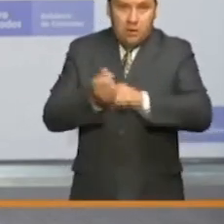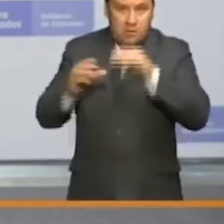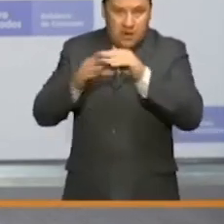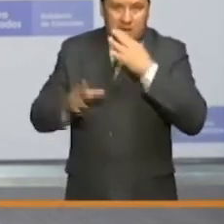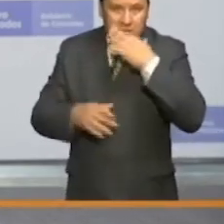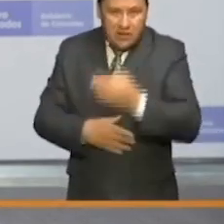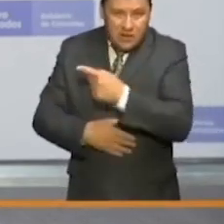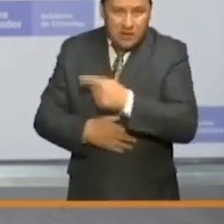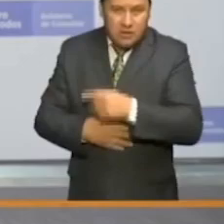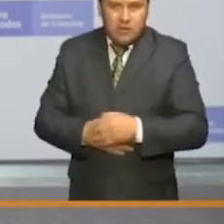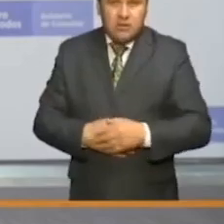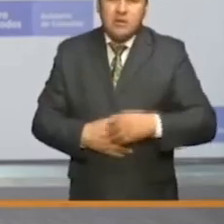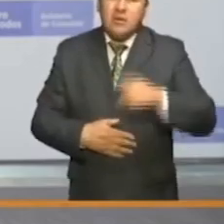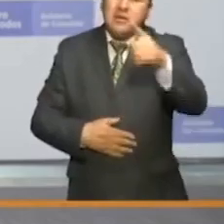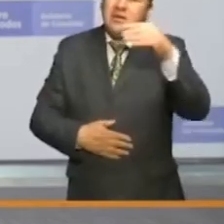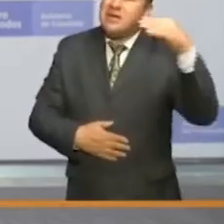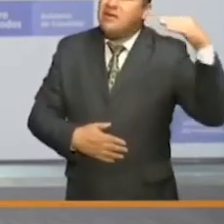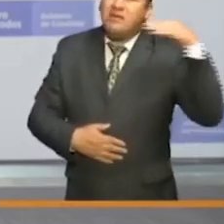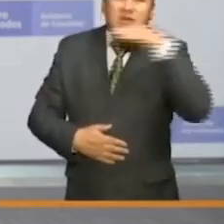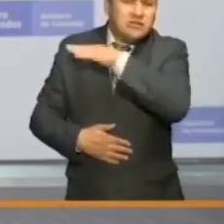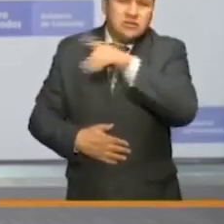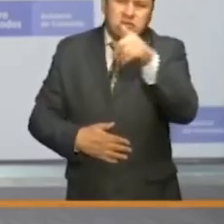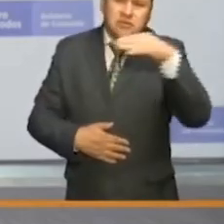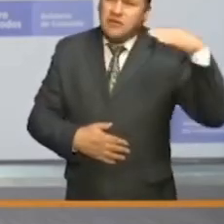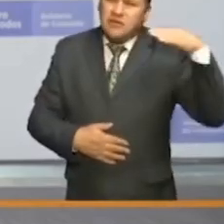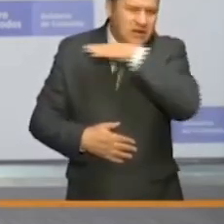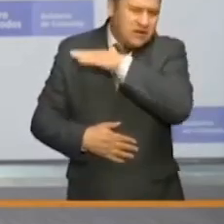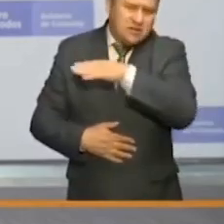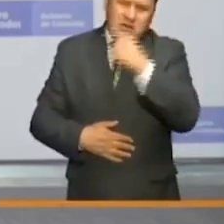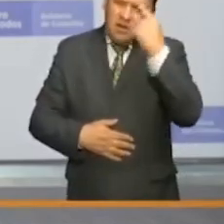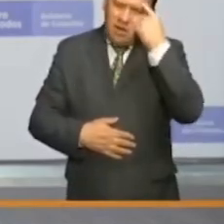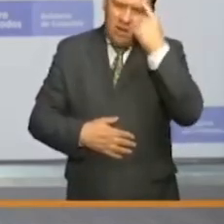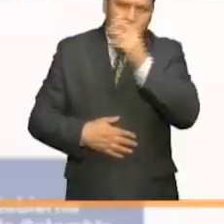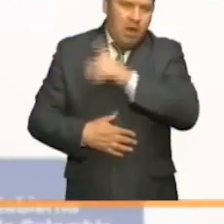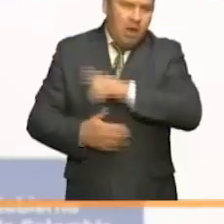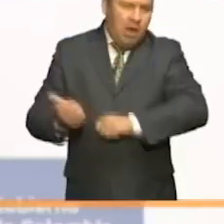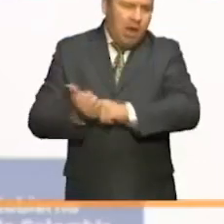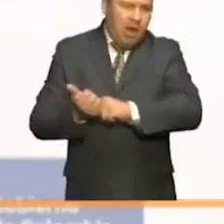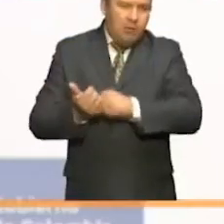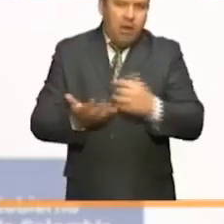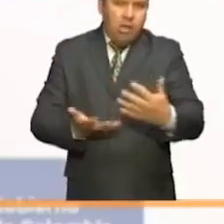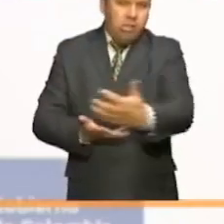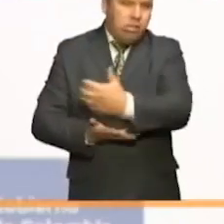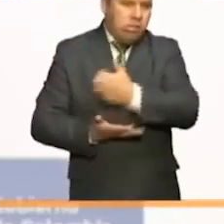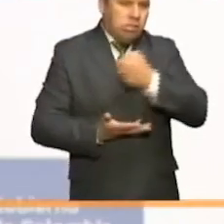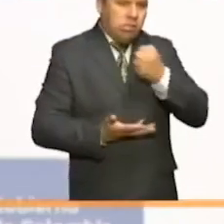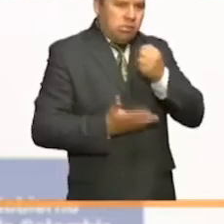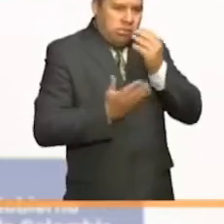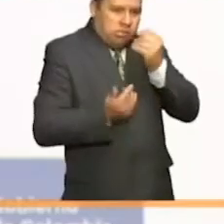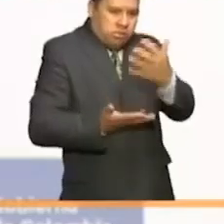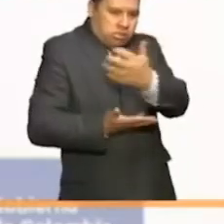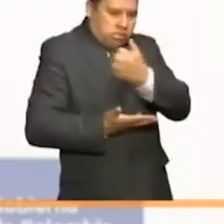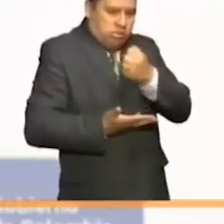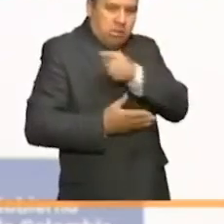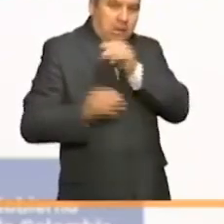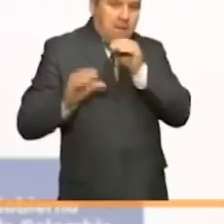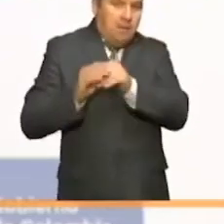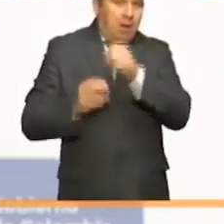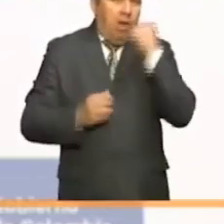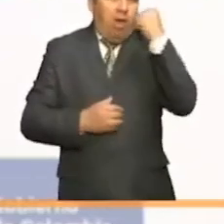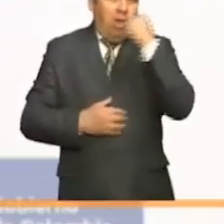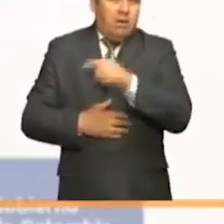ojito eso es absolutamente falso que estemos concentrando recursos lo que estamos considerando